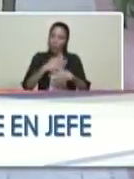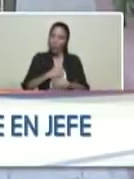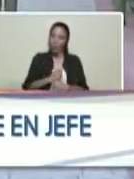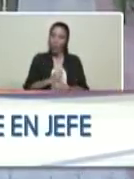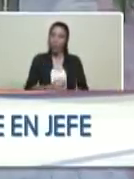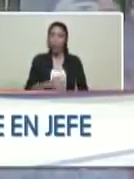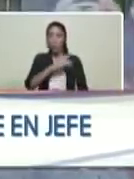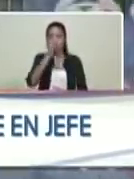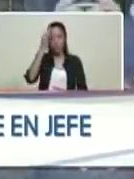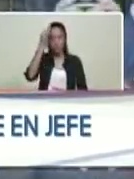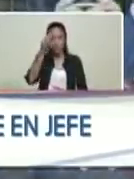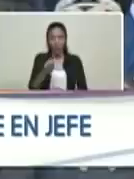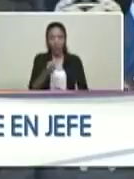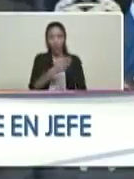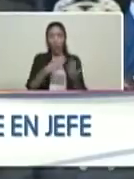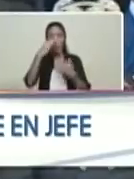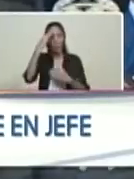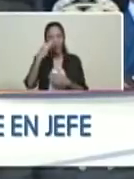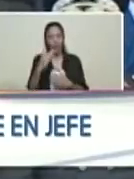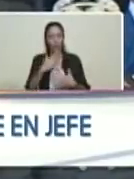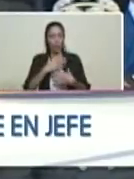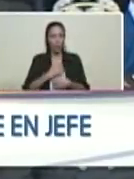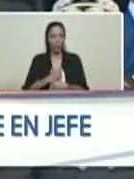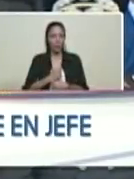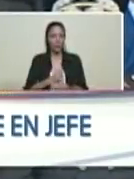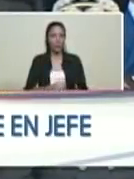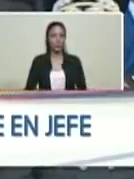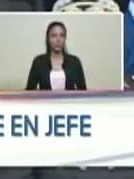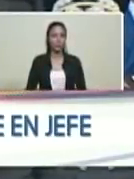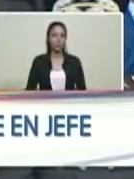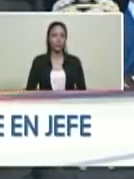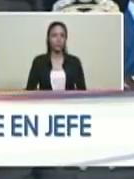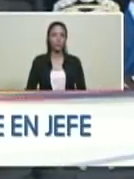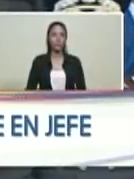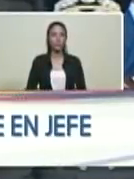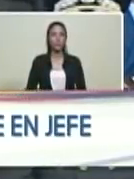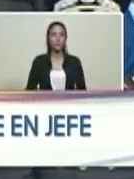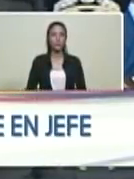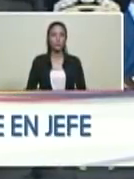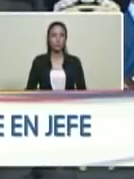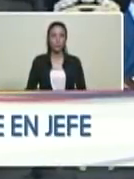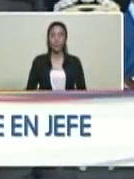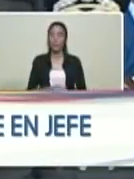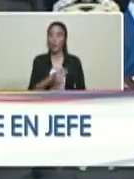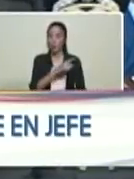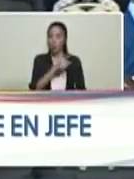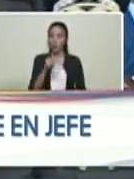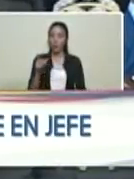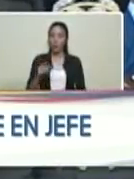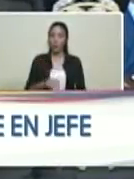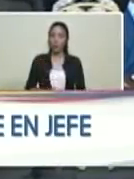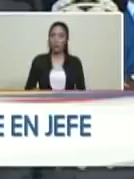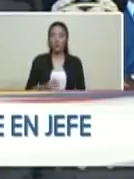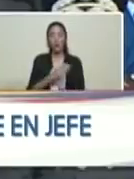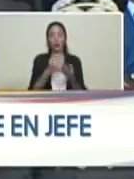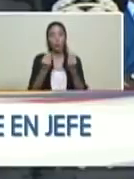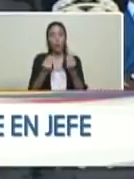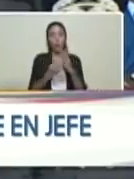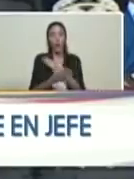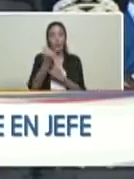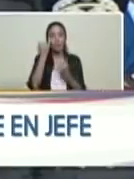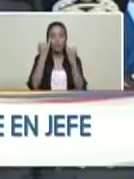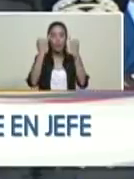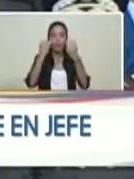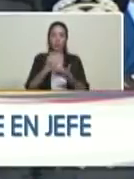creo en la fuerza armada como creo en el sueño de patria son ustedes la columna vertebral de la